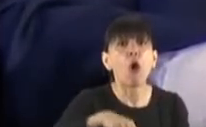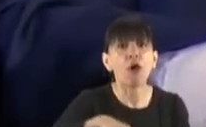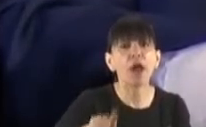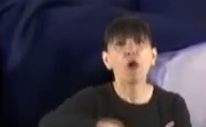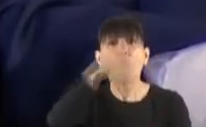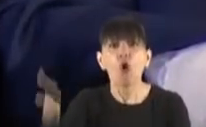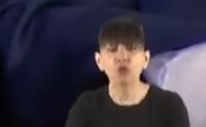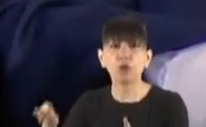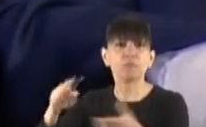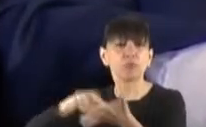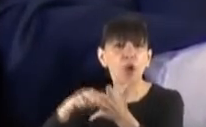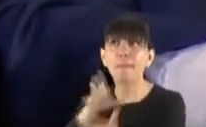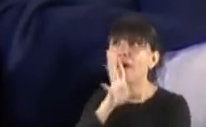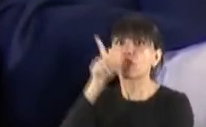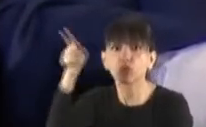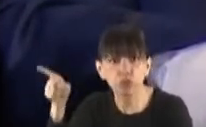Rusia.